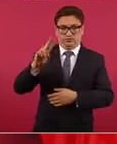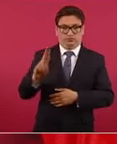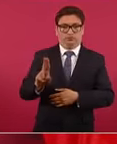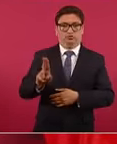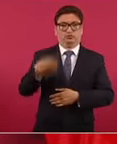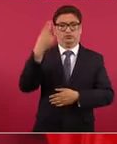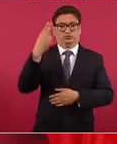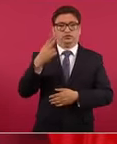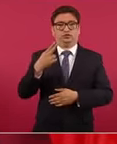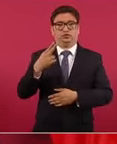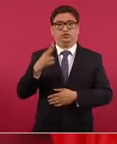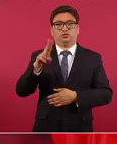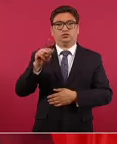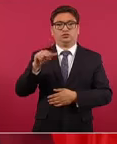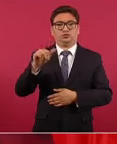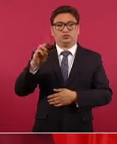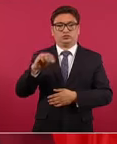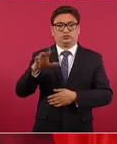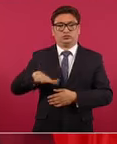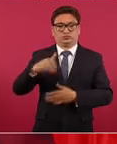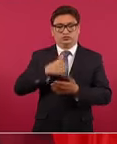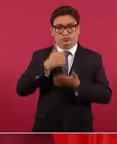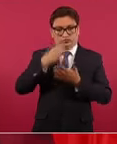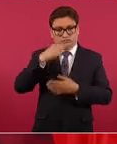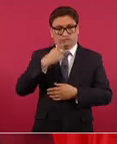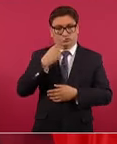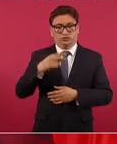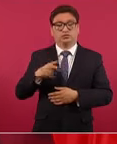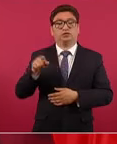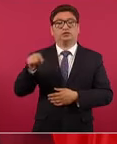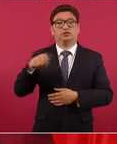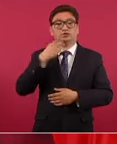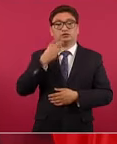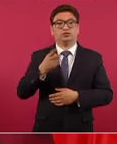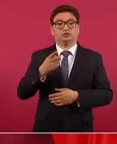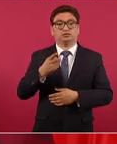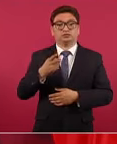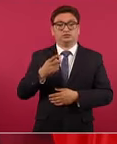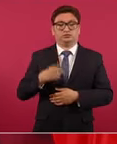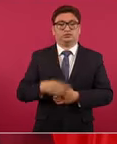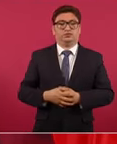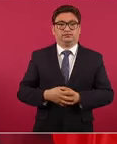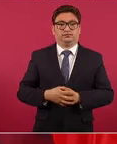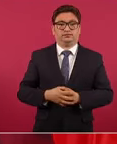autónoma de la ciudad de mexico nada humano